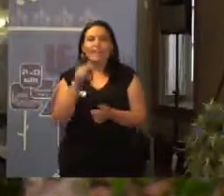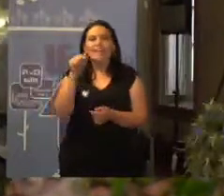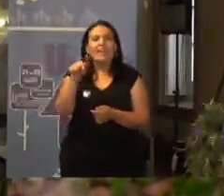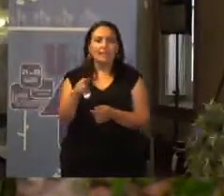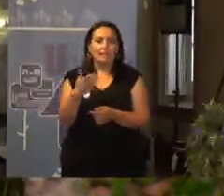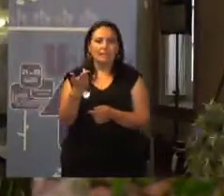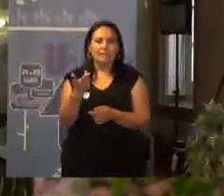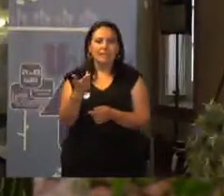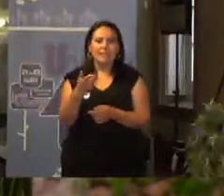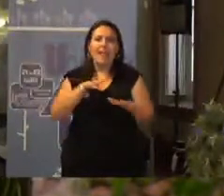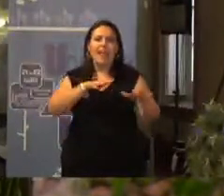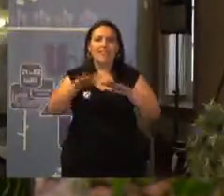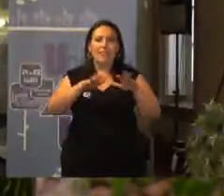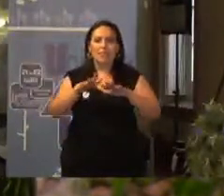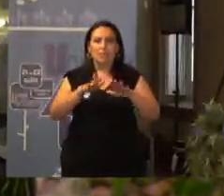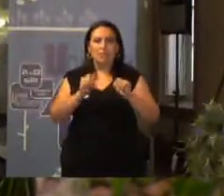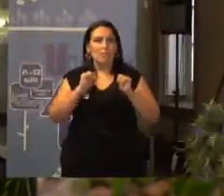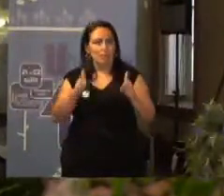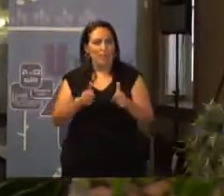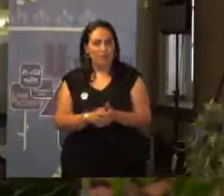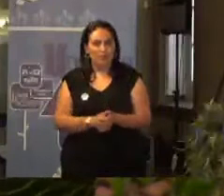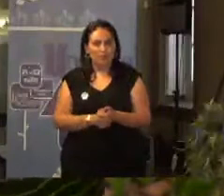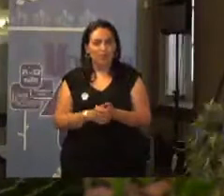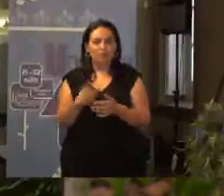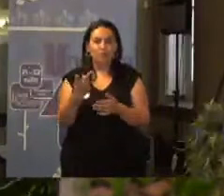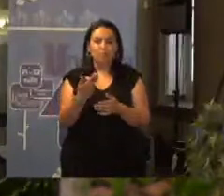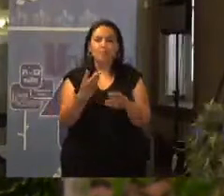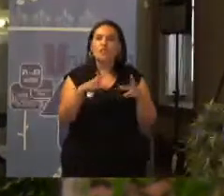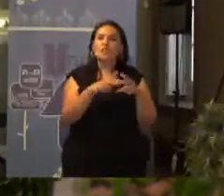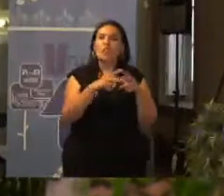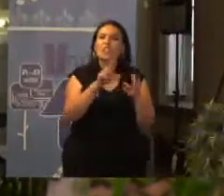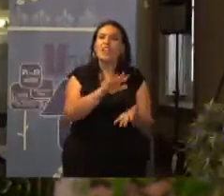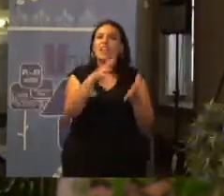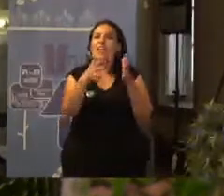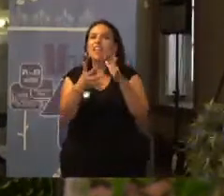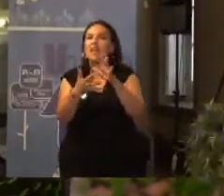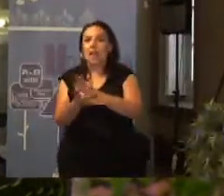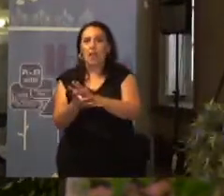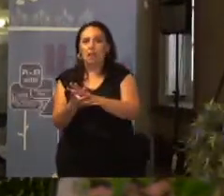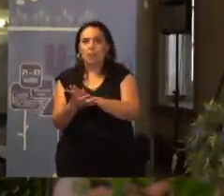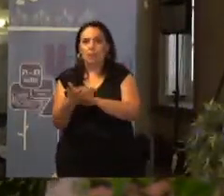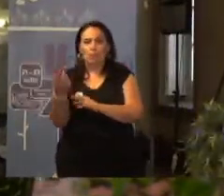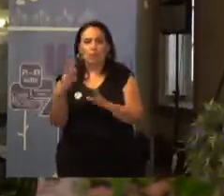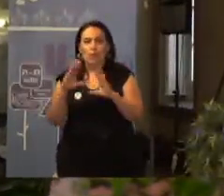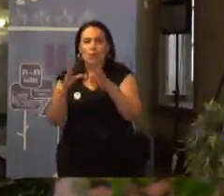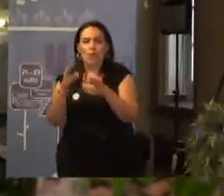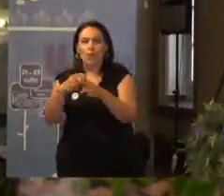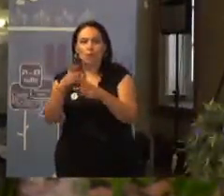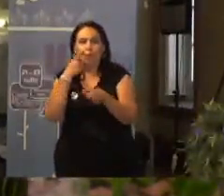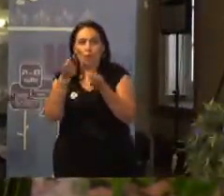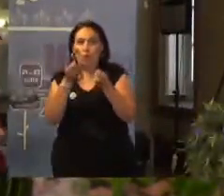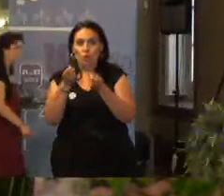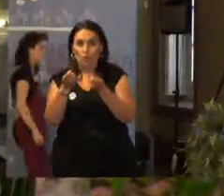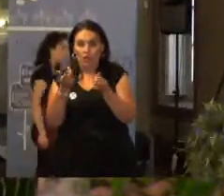onde entra o activismo. Cada vez máis o cambio social ocorre fora do control dos partidos, a través do